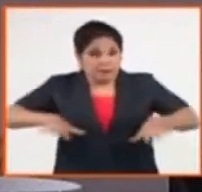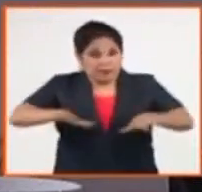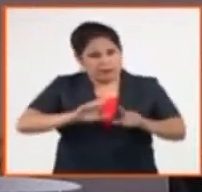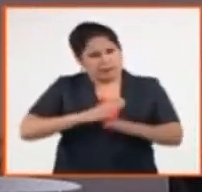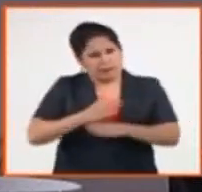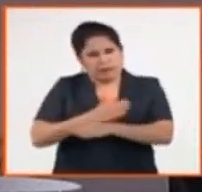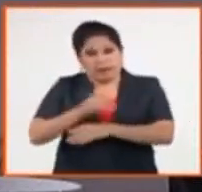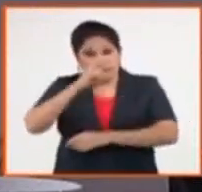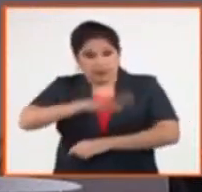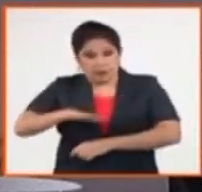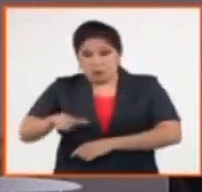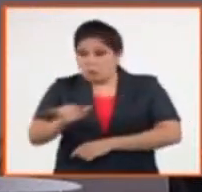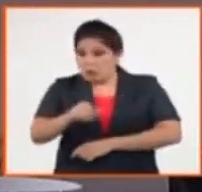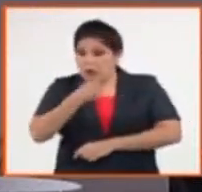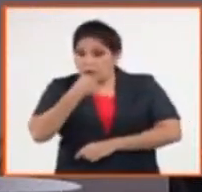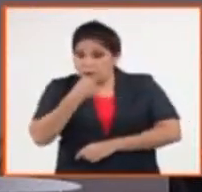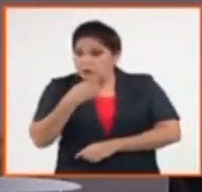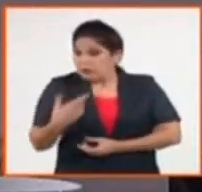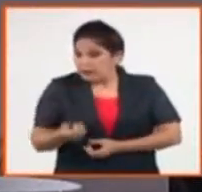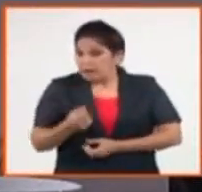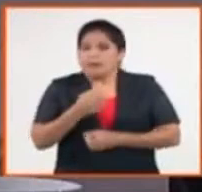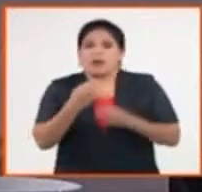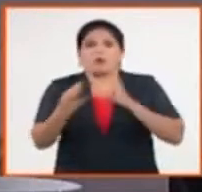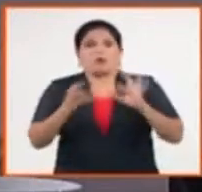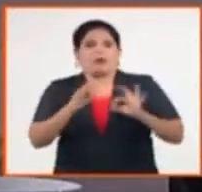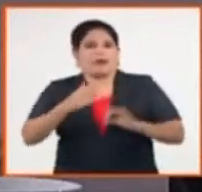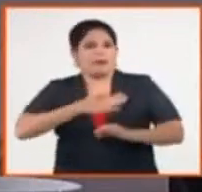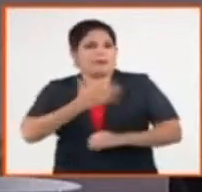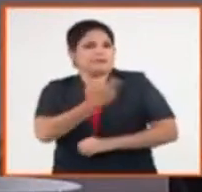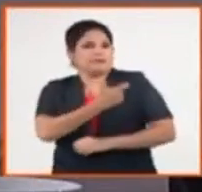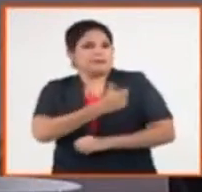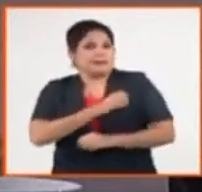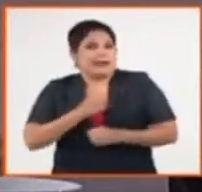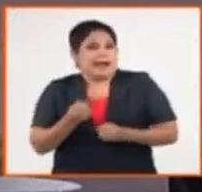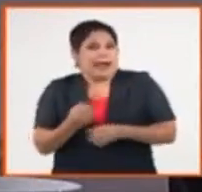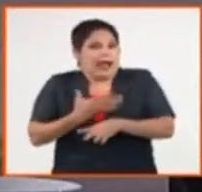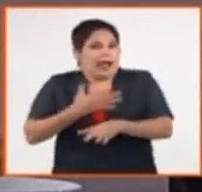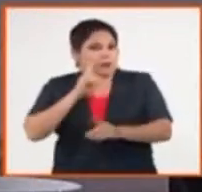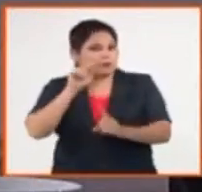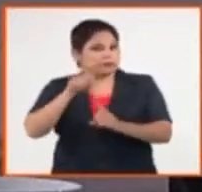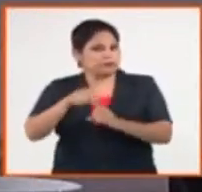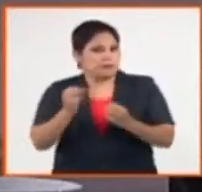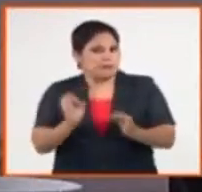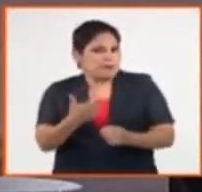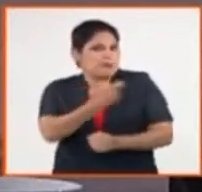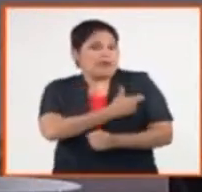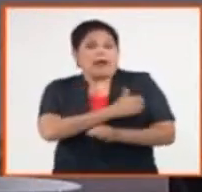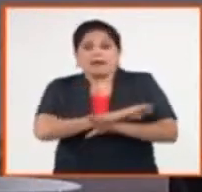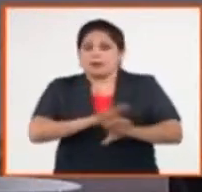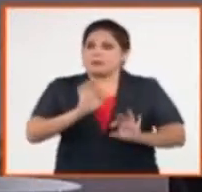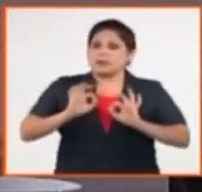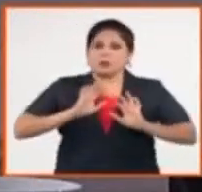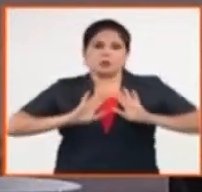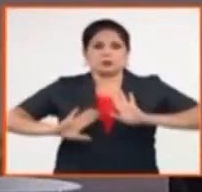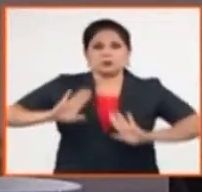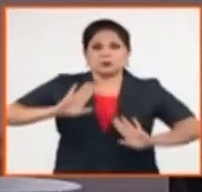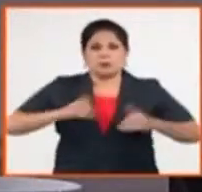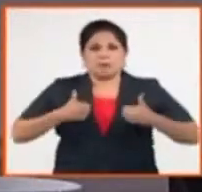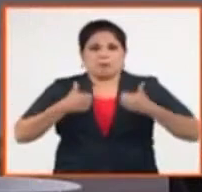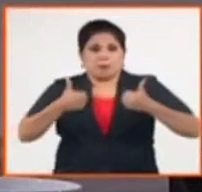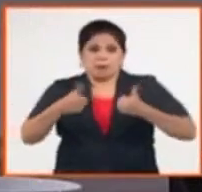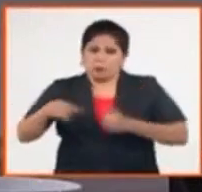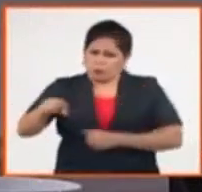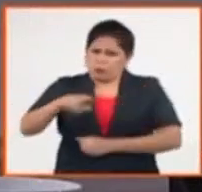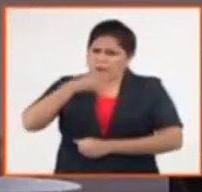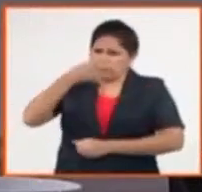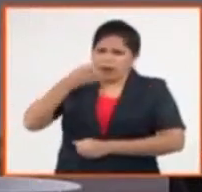niños, también los adultos hablaban de que están protegidos, se sienten protegidos, claro, ese es el objetivo, Pero el hecho de que, como tú explicabas